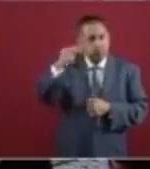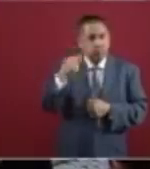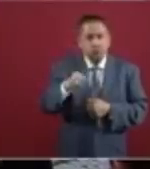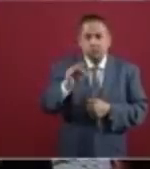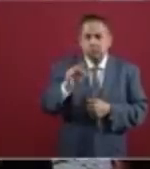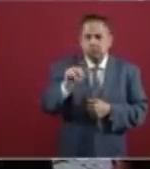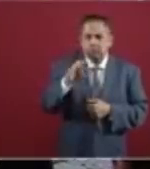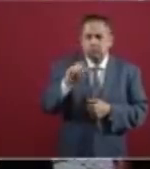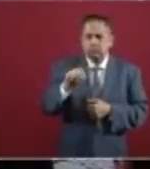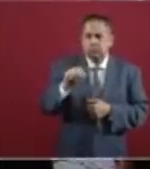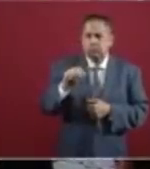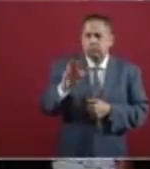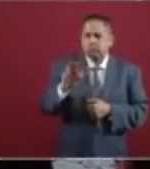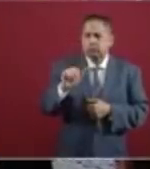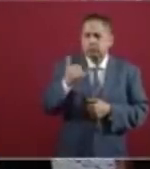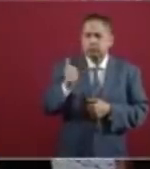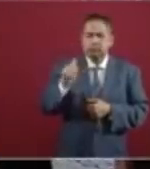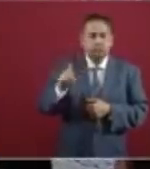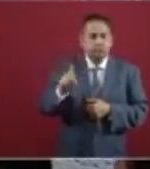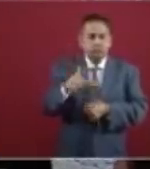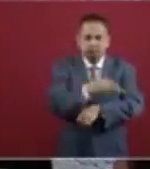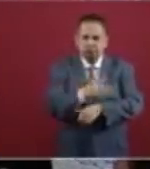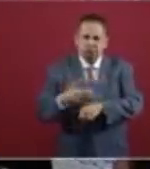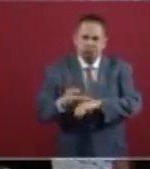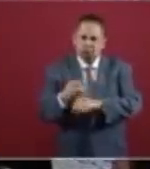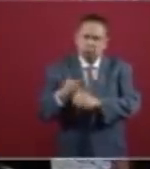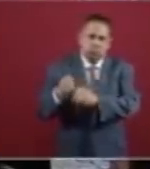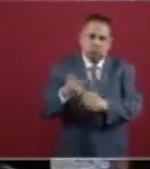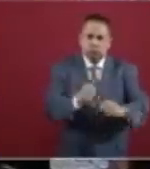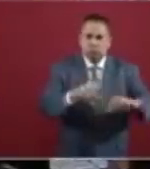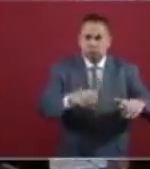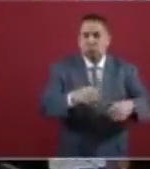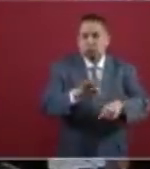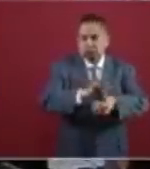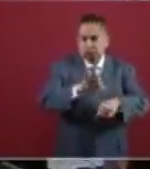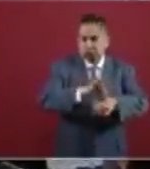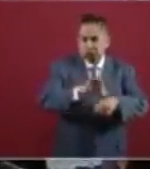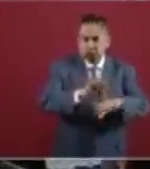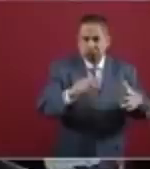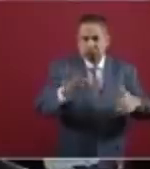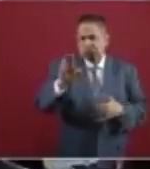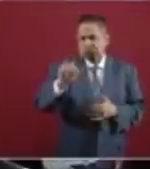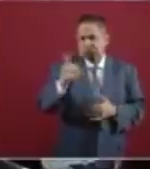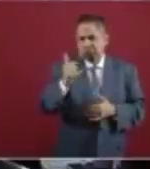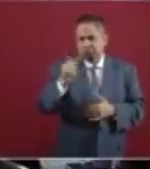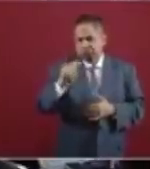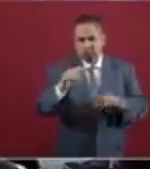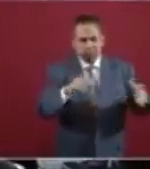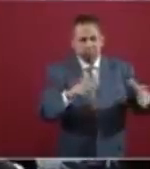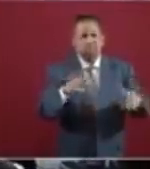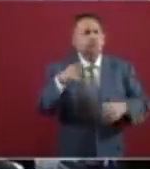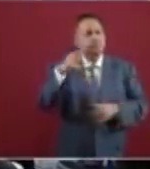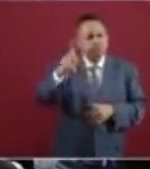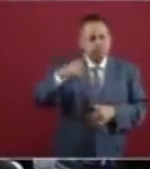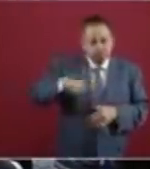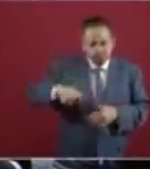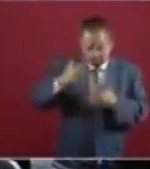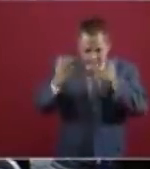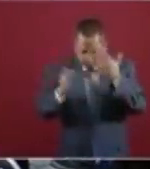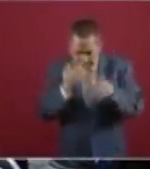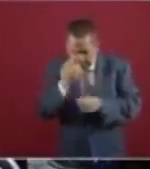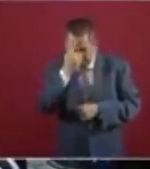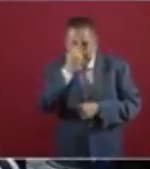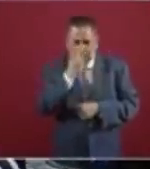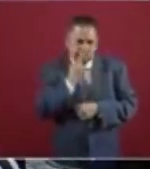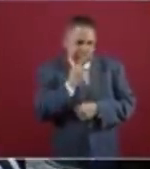Pérez Fayat, de una familia muy poderosa en el ramo farmacéutico, Pérez Fayat. Sin embargo, revisamos el perfil de